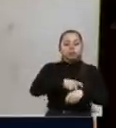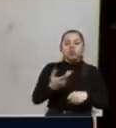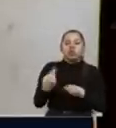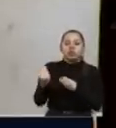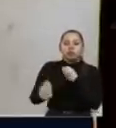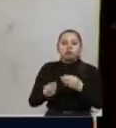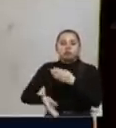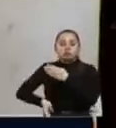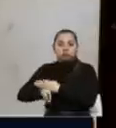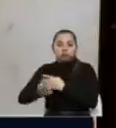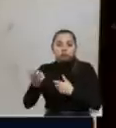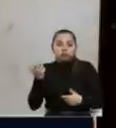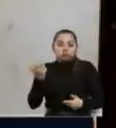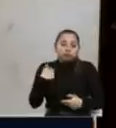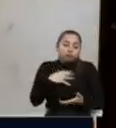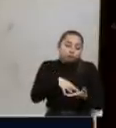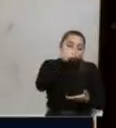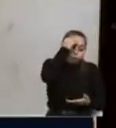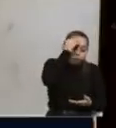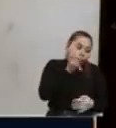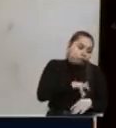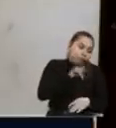Seguir con las armas, que es lo que aprendieron.